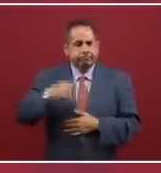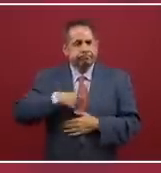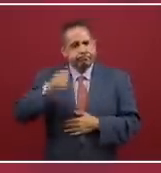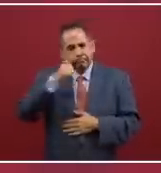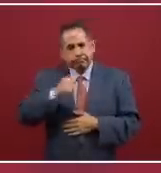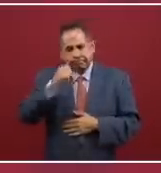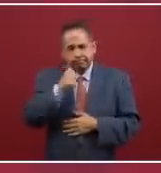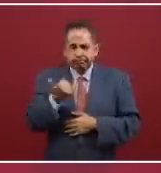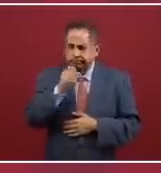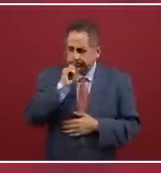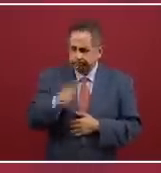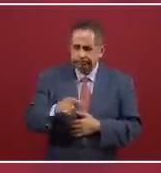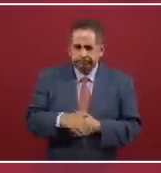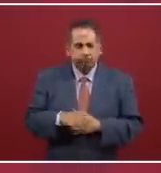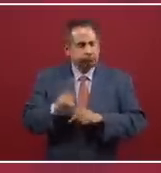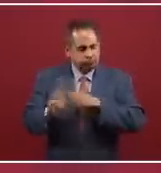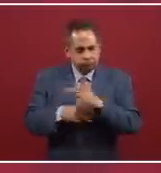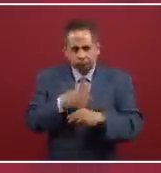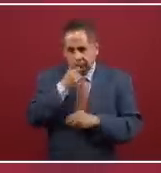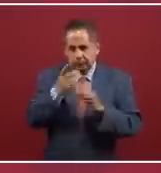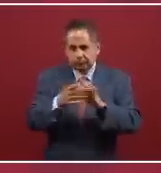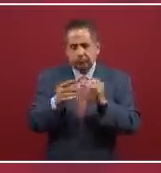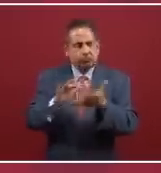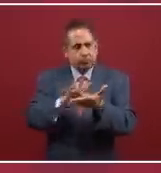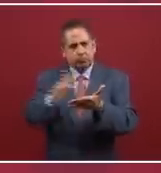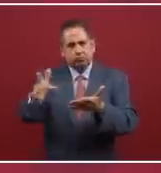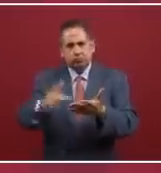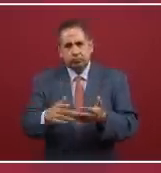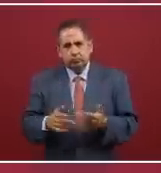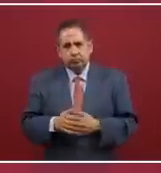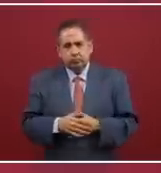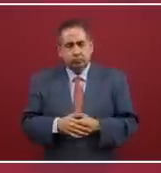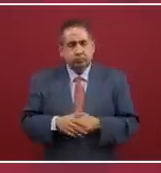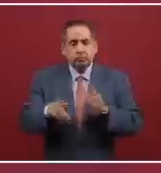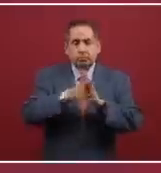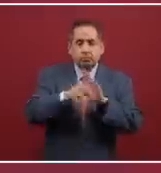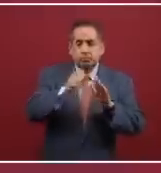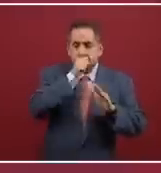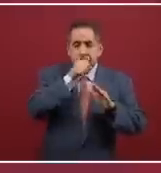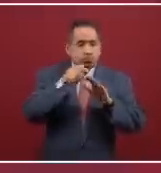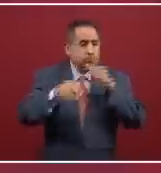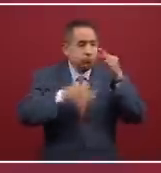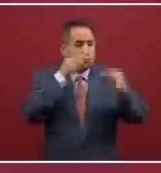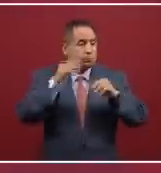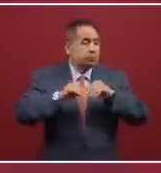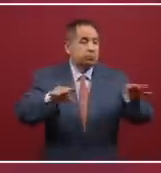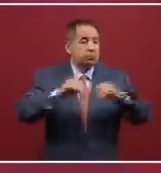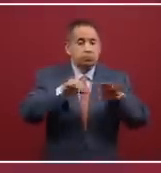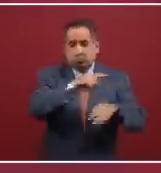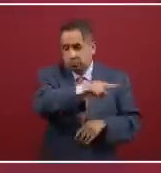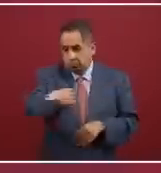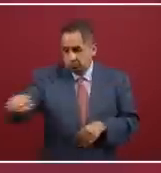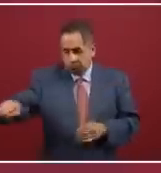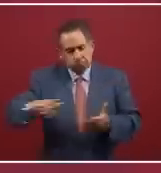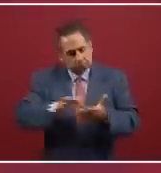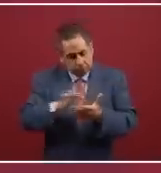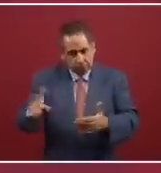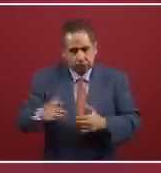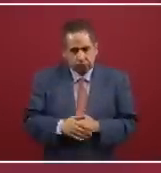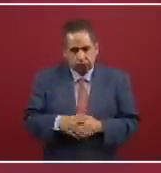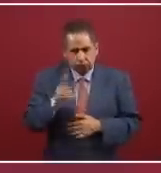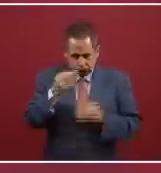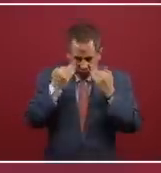y también volver a decir muchas gracias a los medios de información porque me